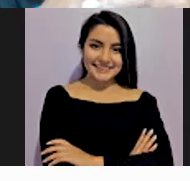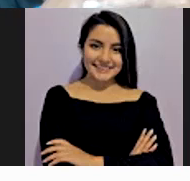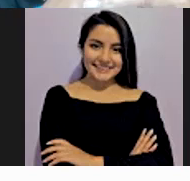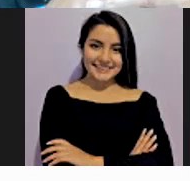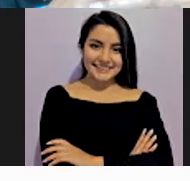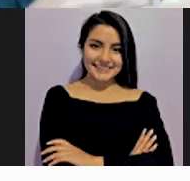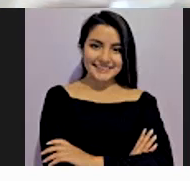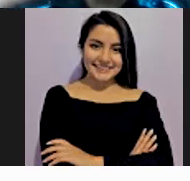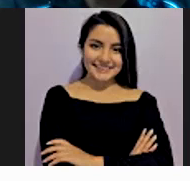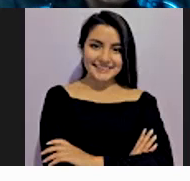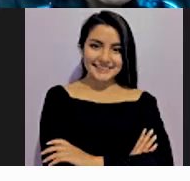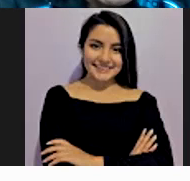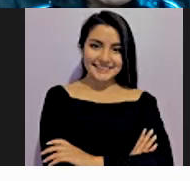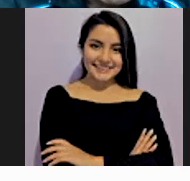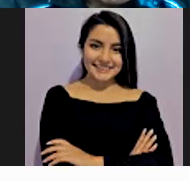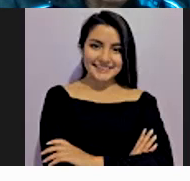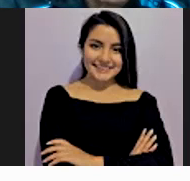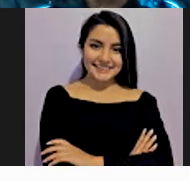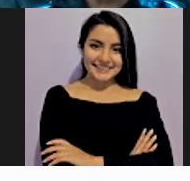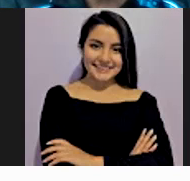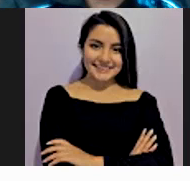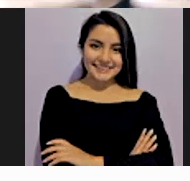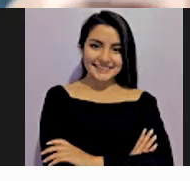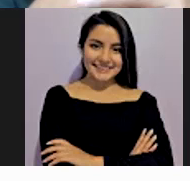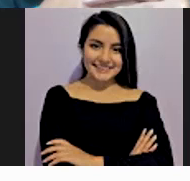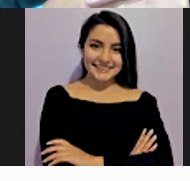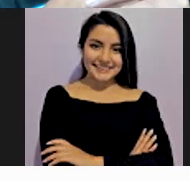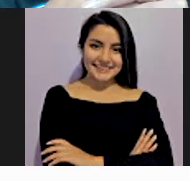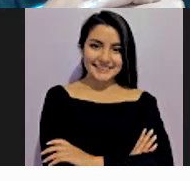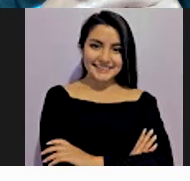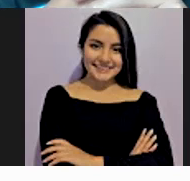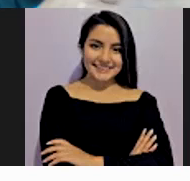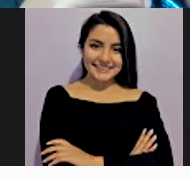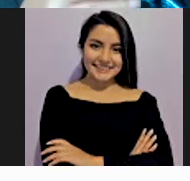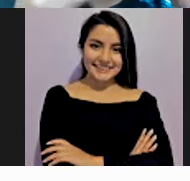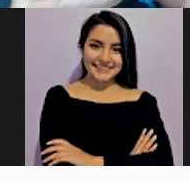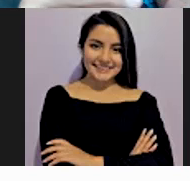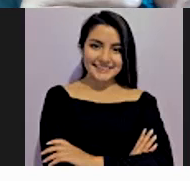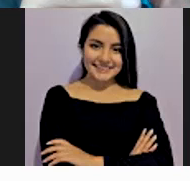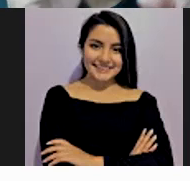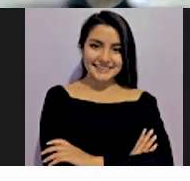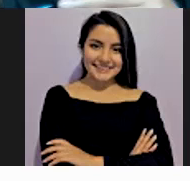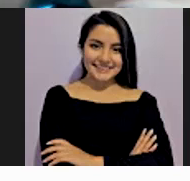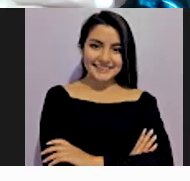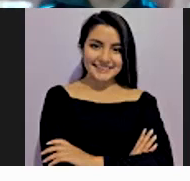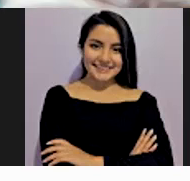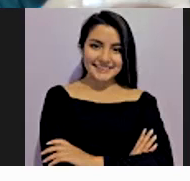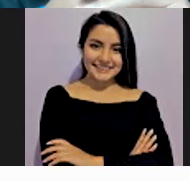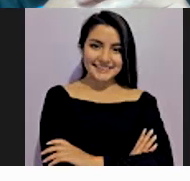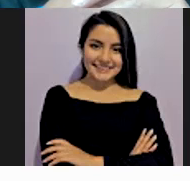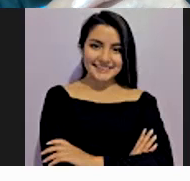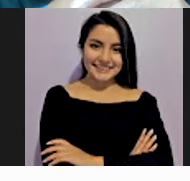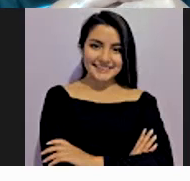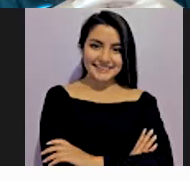hacer? Un poco, pues, si bien es cierto, es por eso que usted ve, por ejemplo, claro, usted justo entró a las clases de donde yo